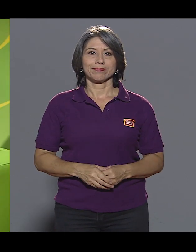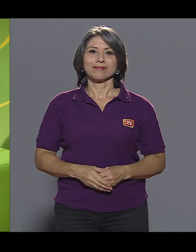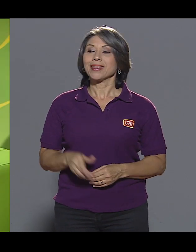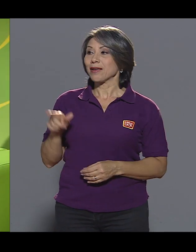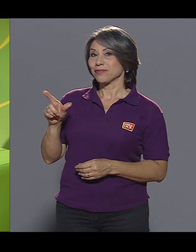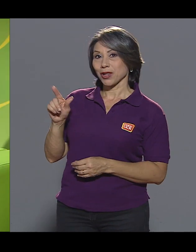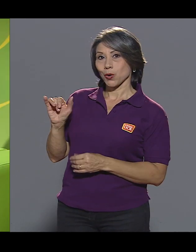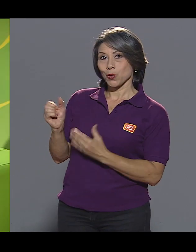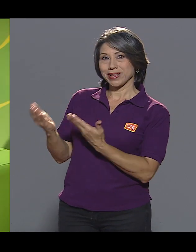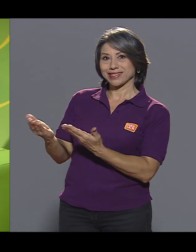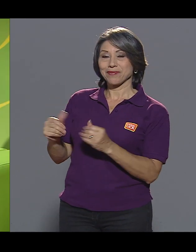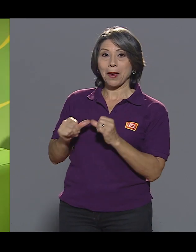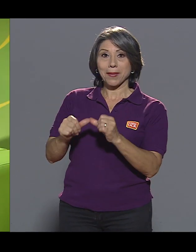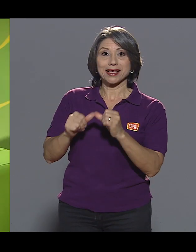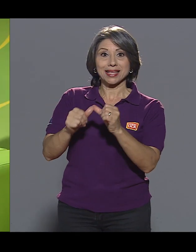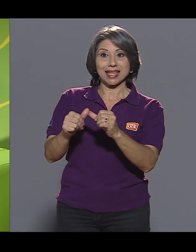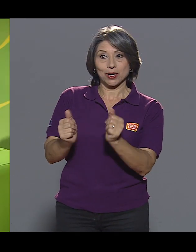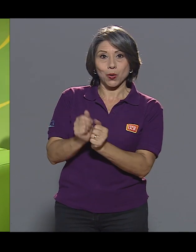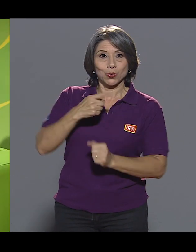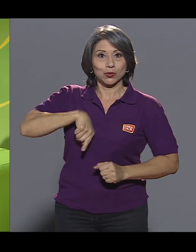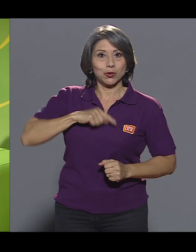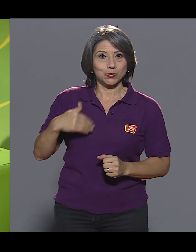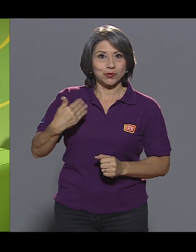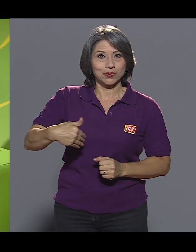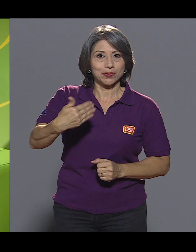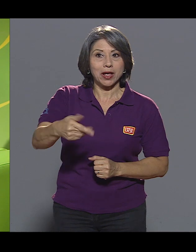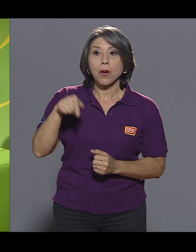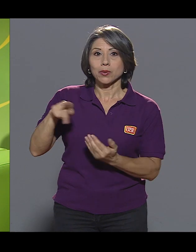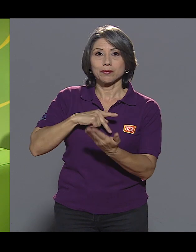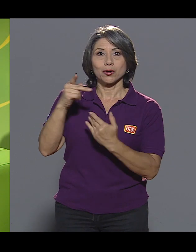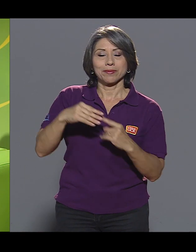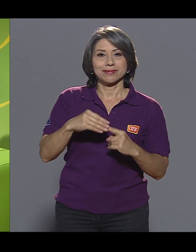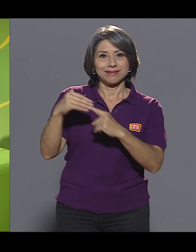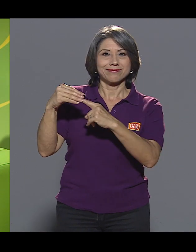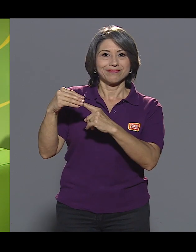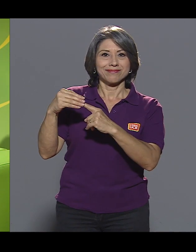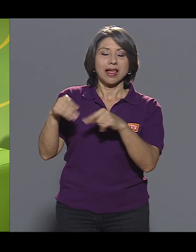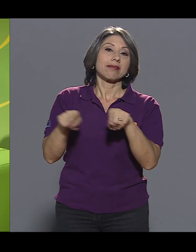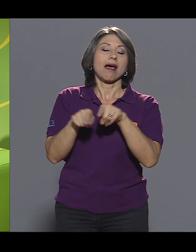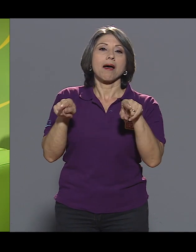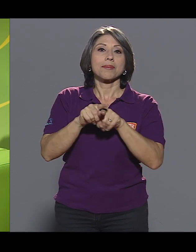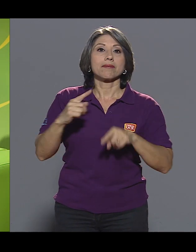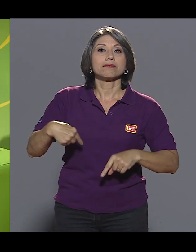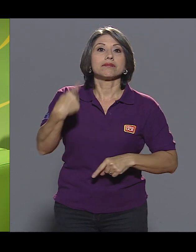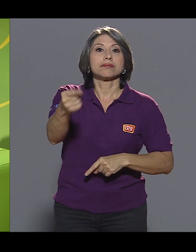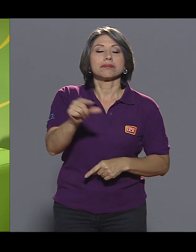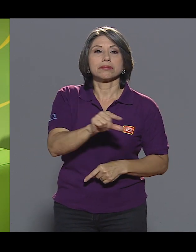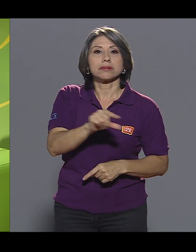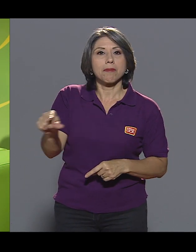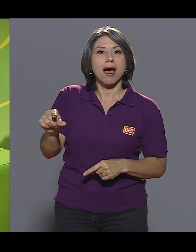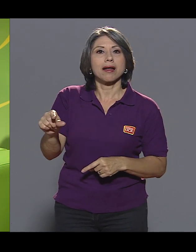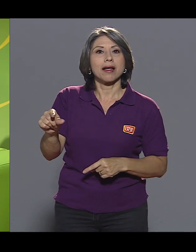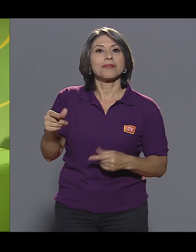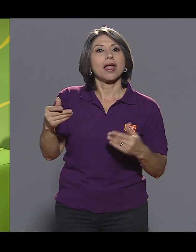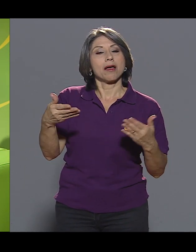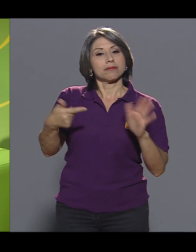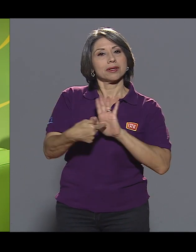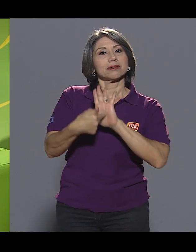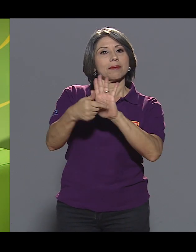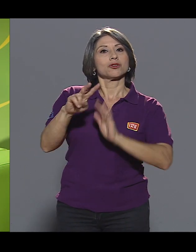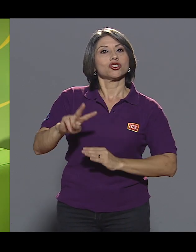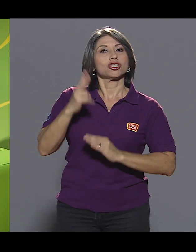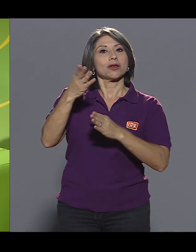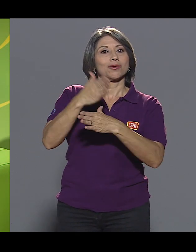Luis nos va a seguir acompañando porque esta es una programación especial en la que también la próxima semana le presentamos la segunda parte